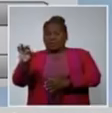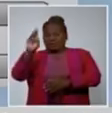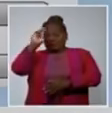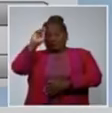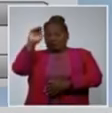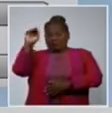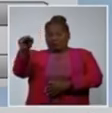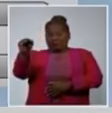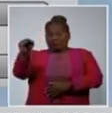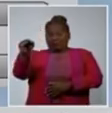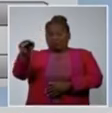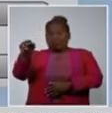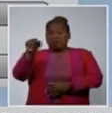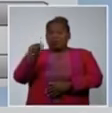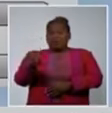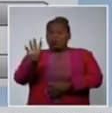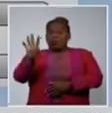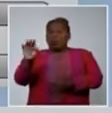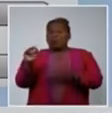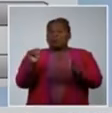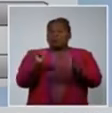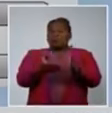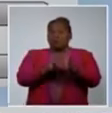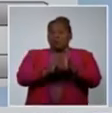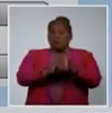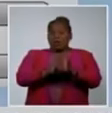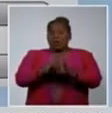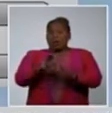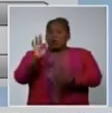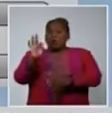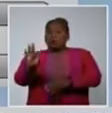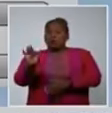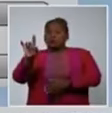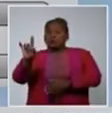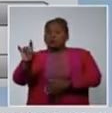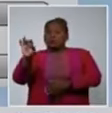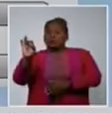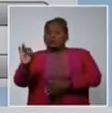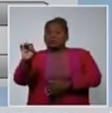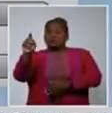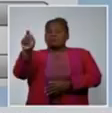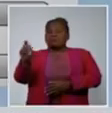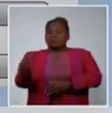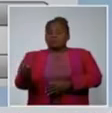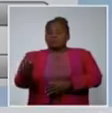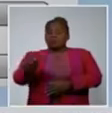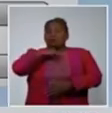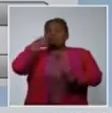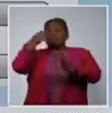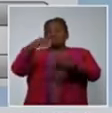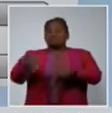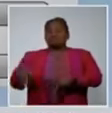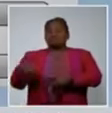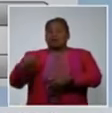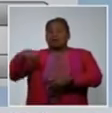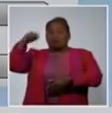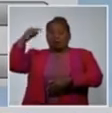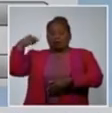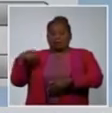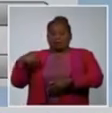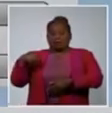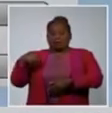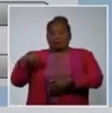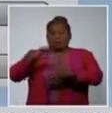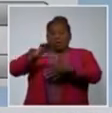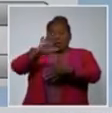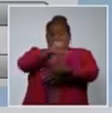con 4 mil 897 personas que ha fallecido en mayor en la región de las américas